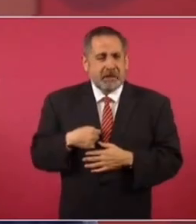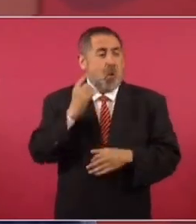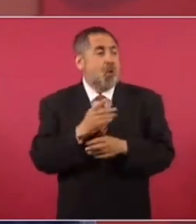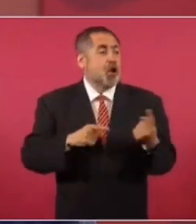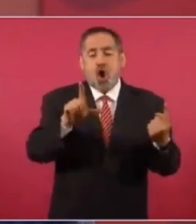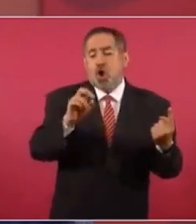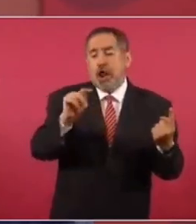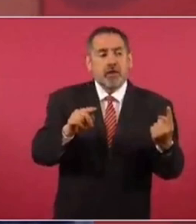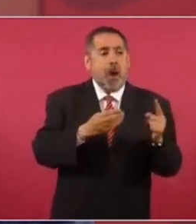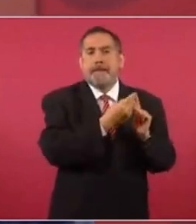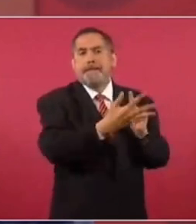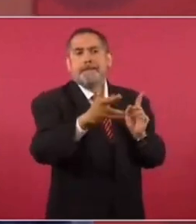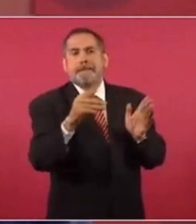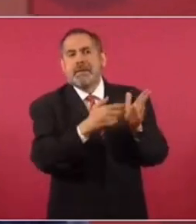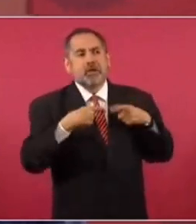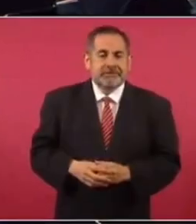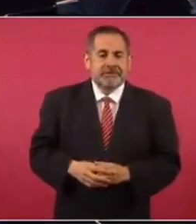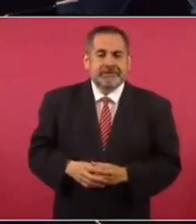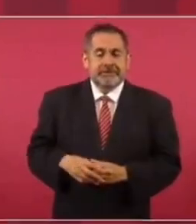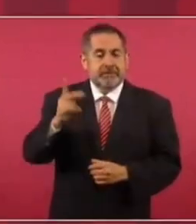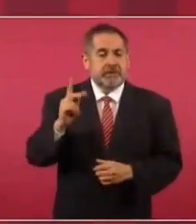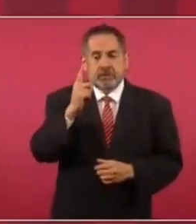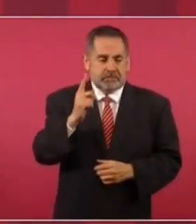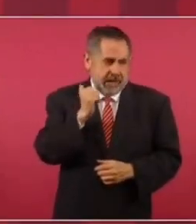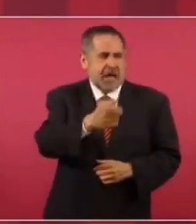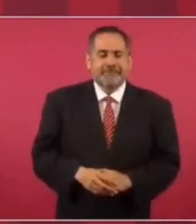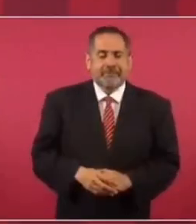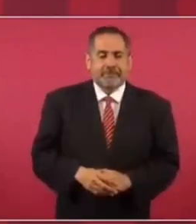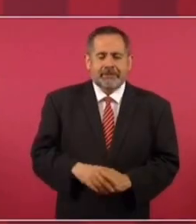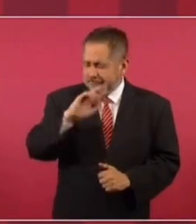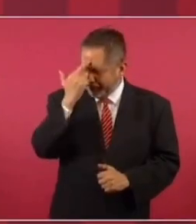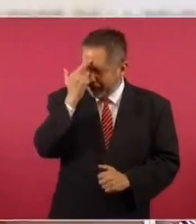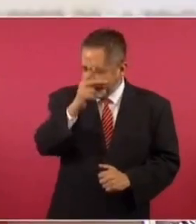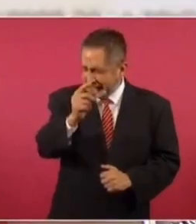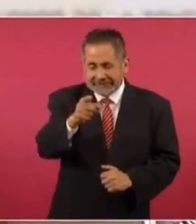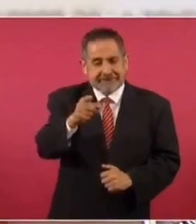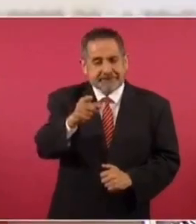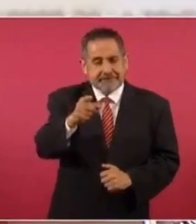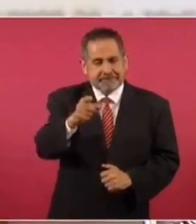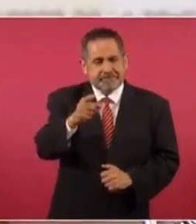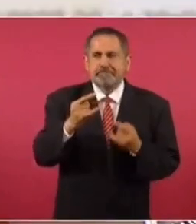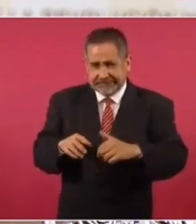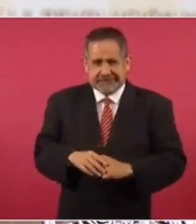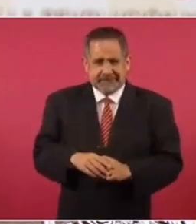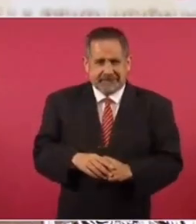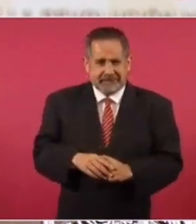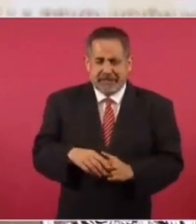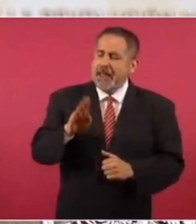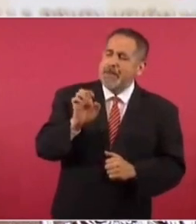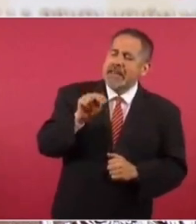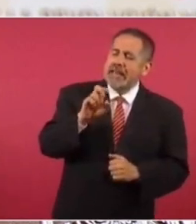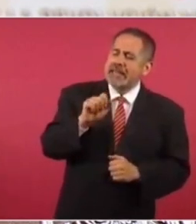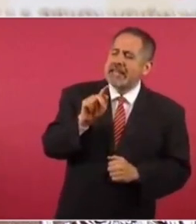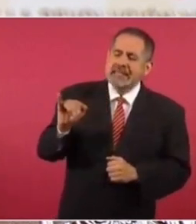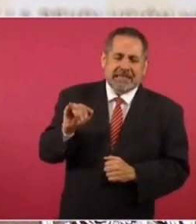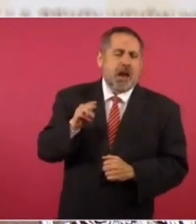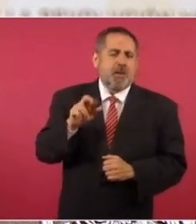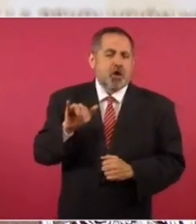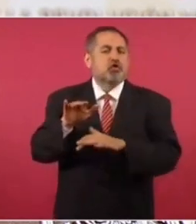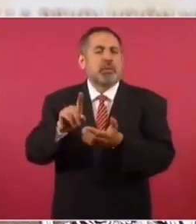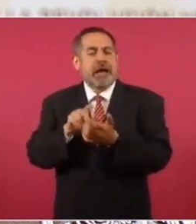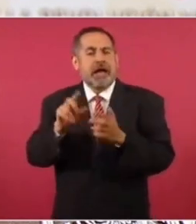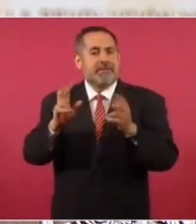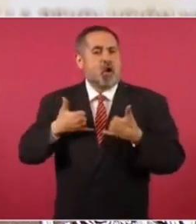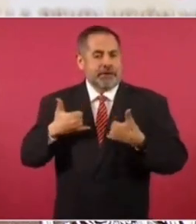más Loret, son como 1,000. Pero algo es algo, ¿no? Ahorita me acordé de un cuento de Mario Benedetti, un cuento sobre los